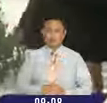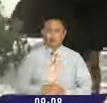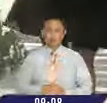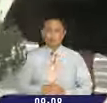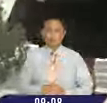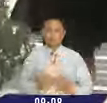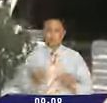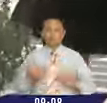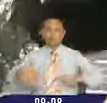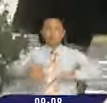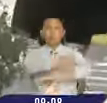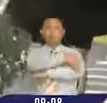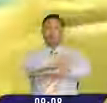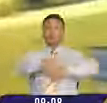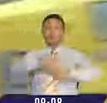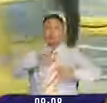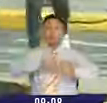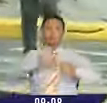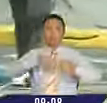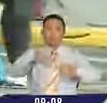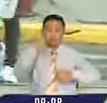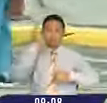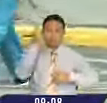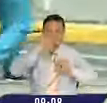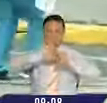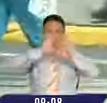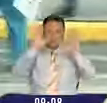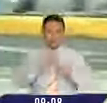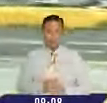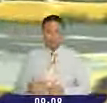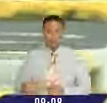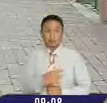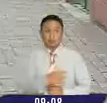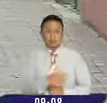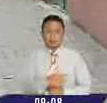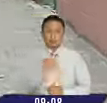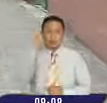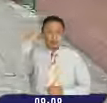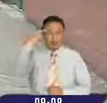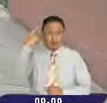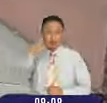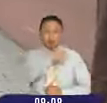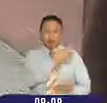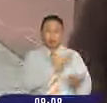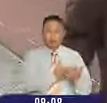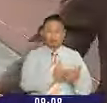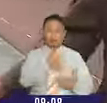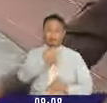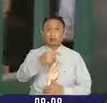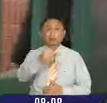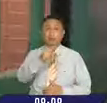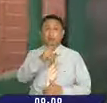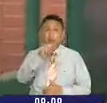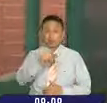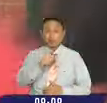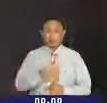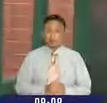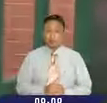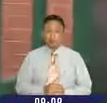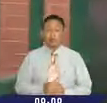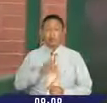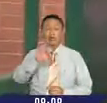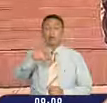En las calles de Quito, la ciudadanía tiene clara la película y califica de descabellada la propuesta de Gary Espinosa de la Confederación Nacional